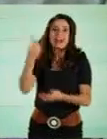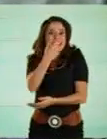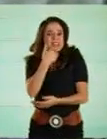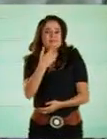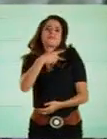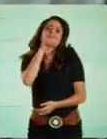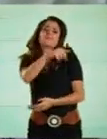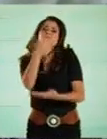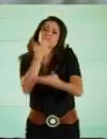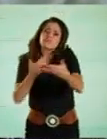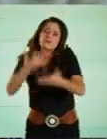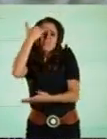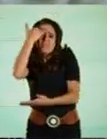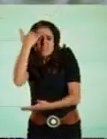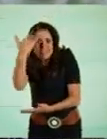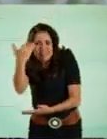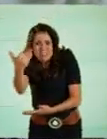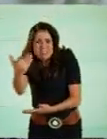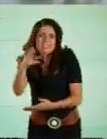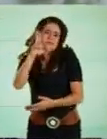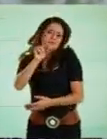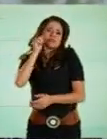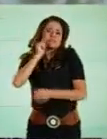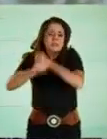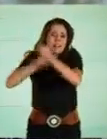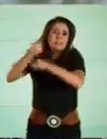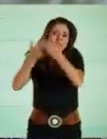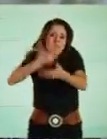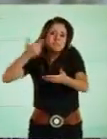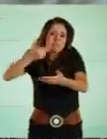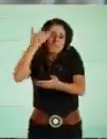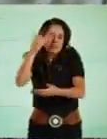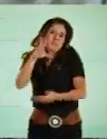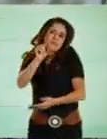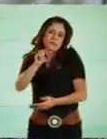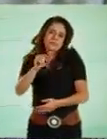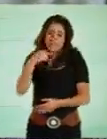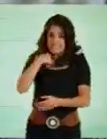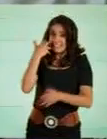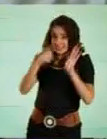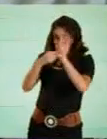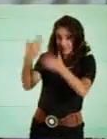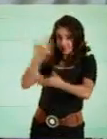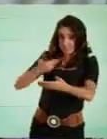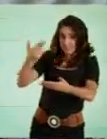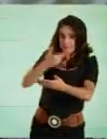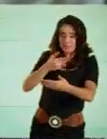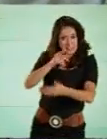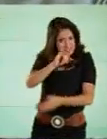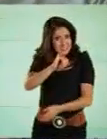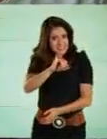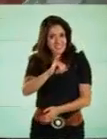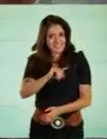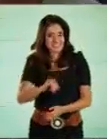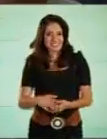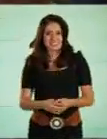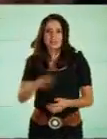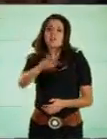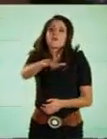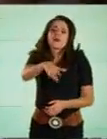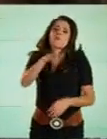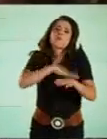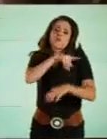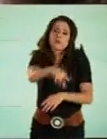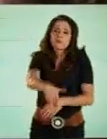bien! Solo no te la pases dibujando como todos los años, ¿va? ¿Te enseño los dibujos que he hecho? Sí.